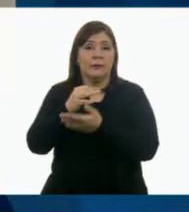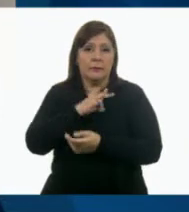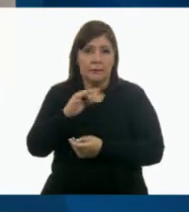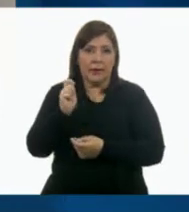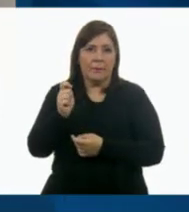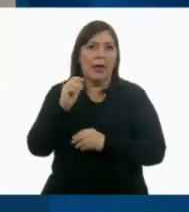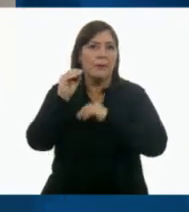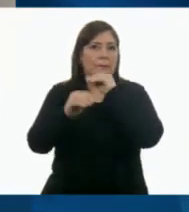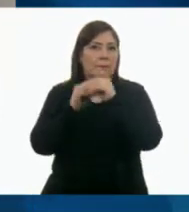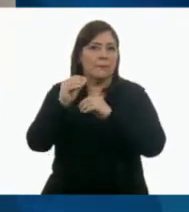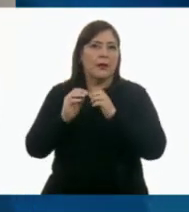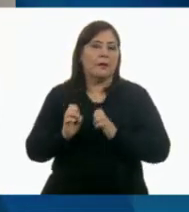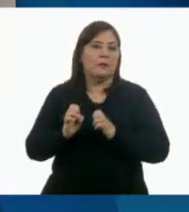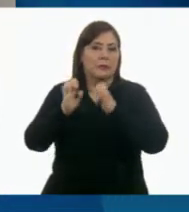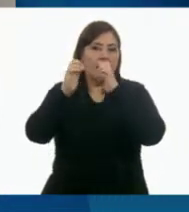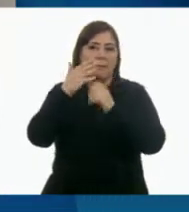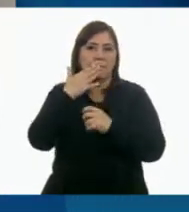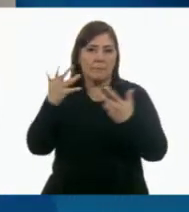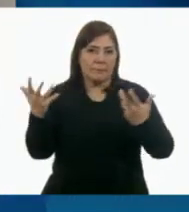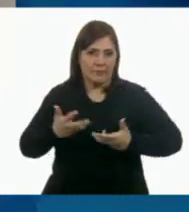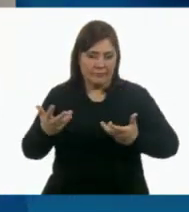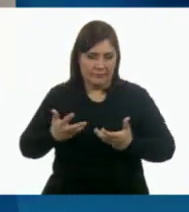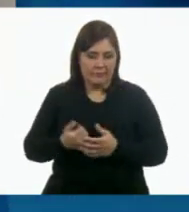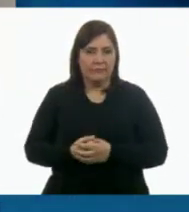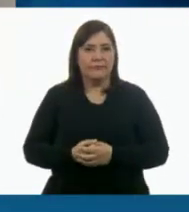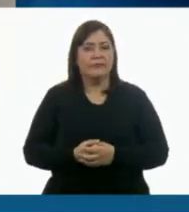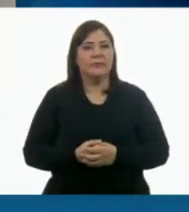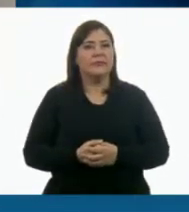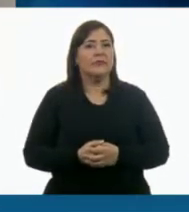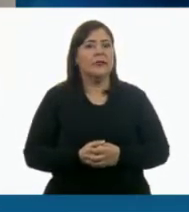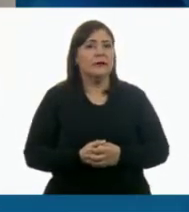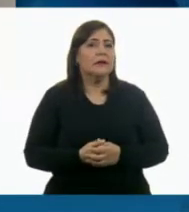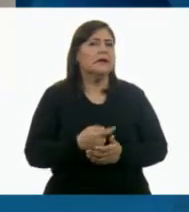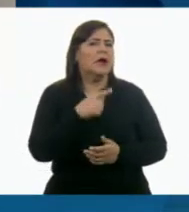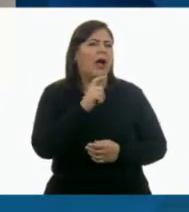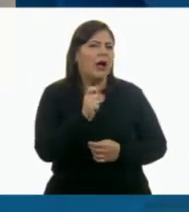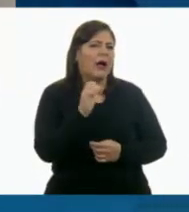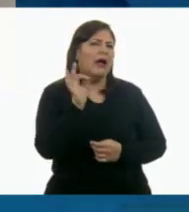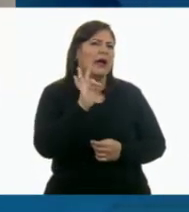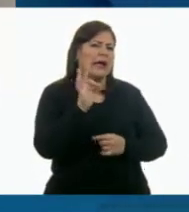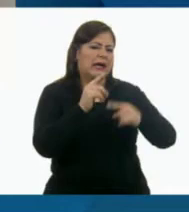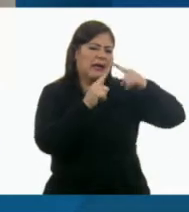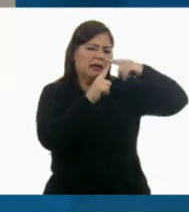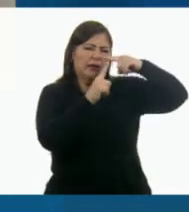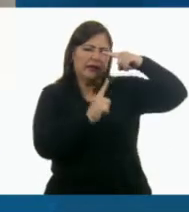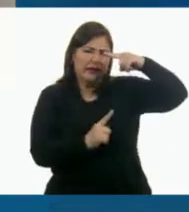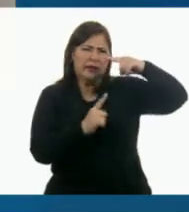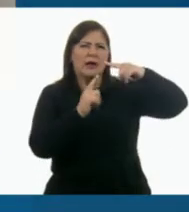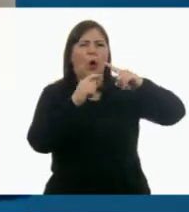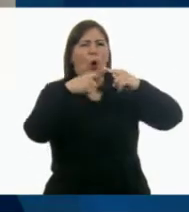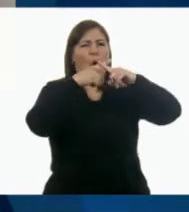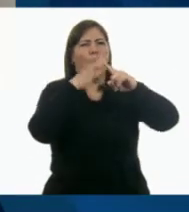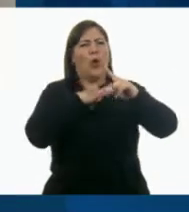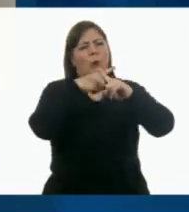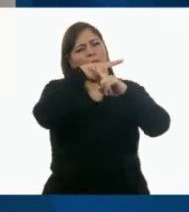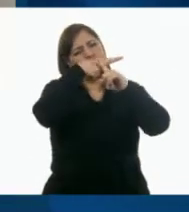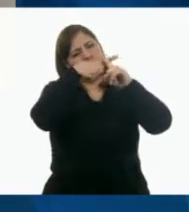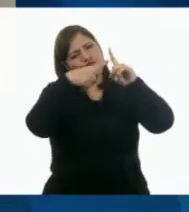realizando correctamente. ¿Y las líneas secantes que no son perpendiculares, para qué sirven en